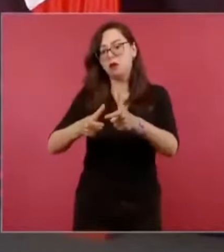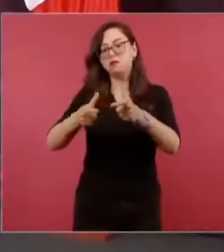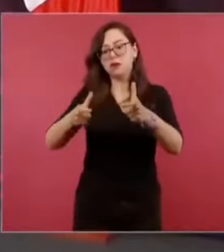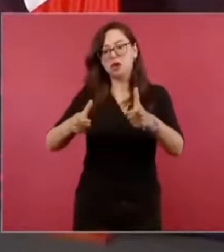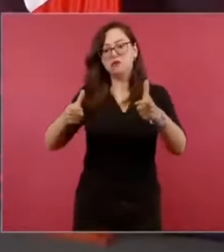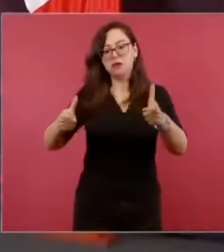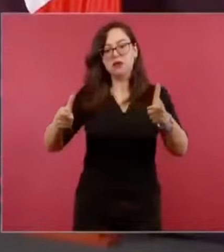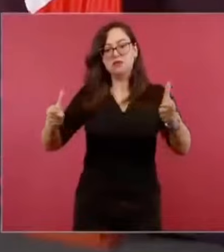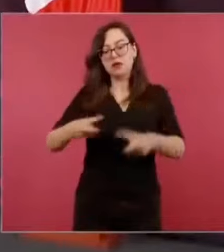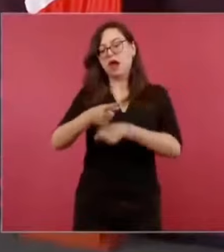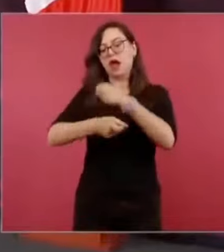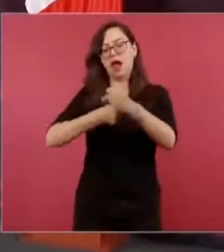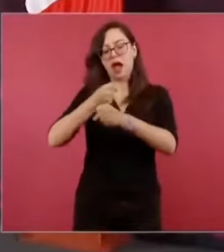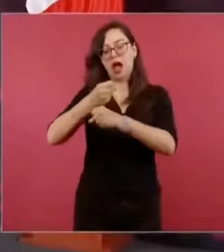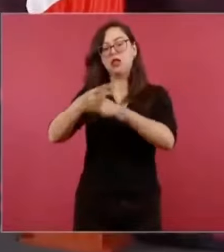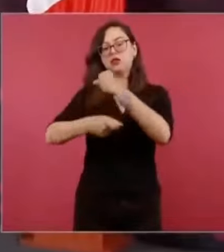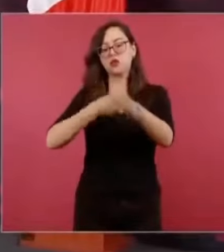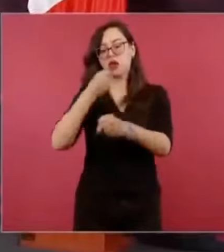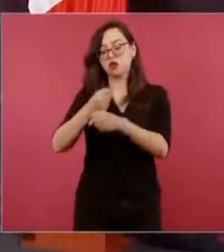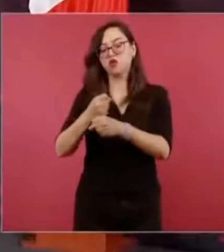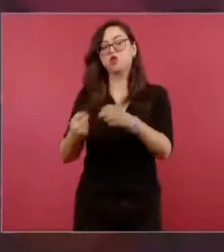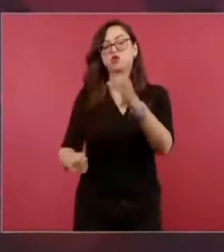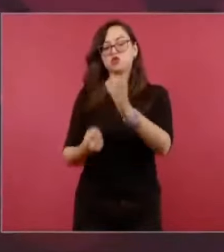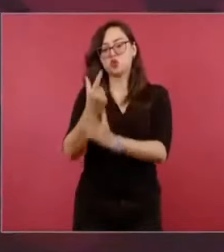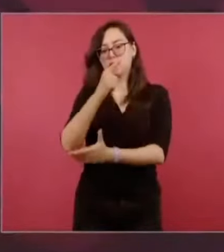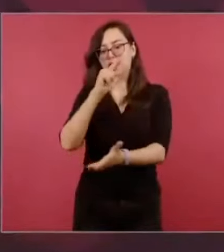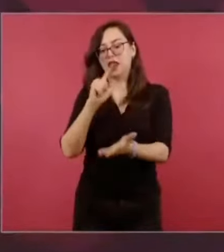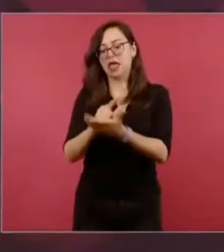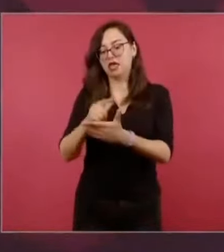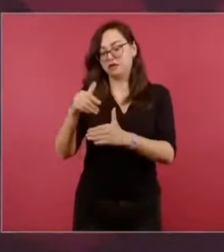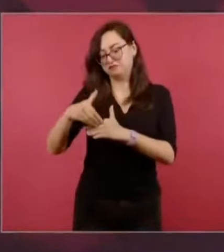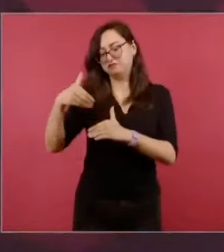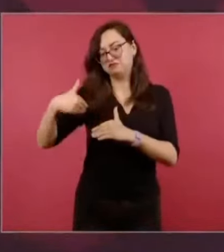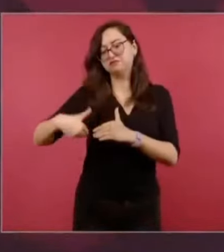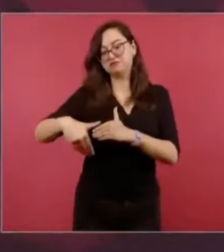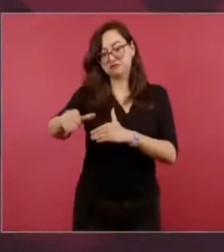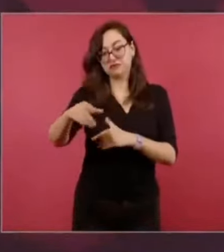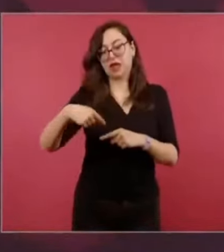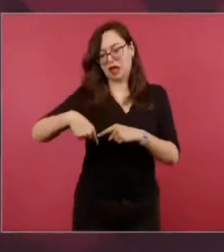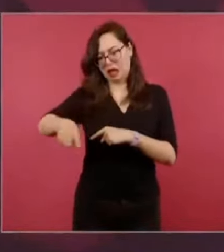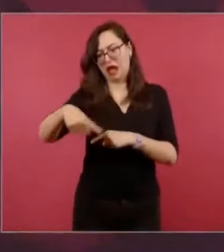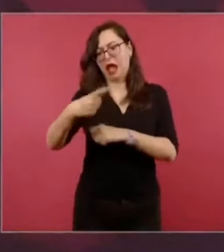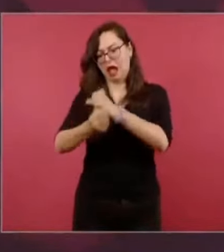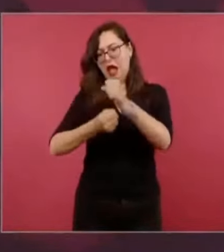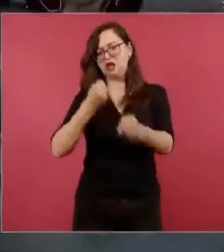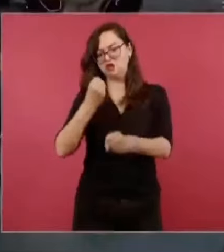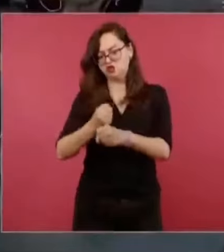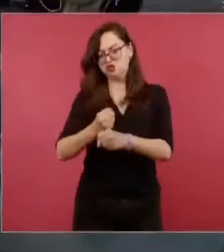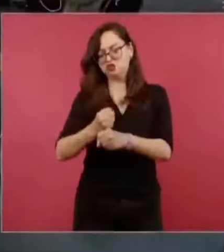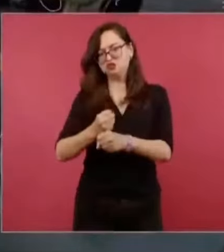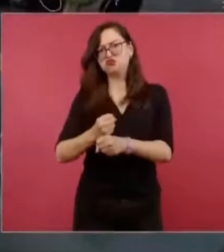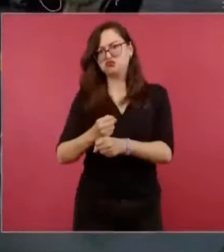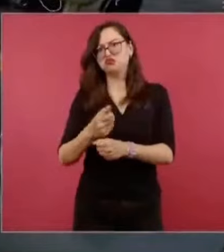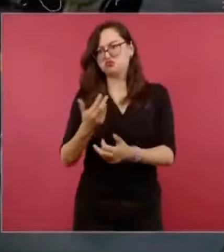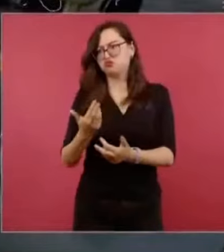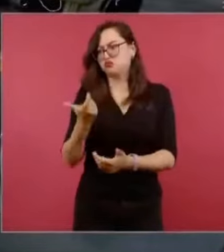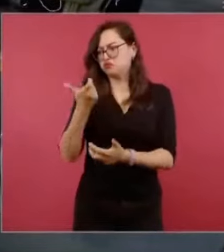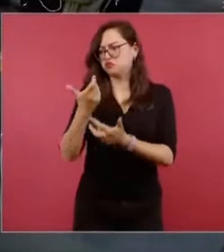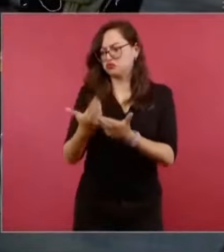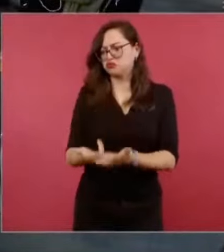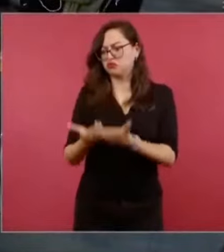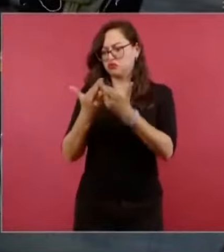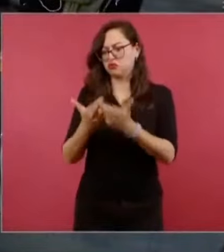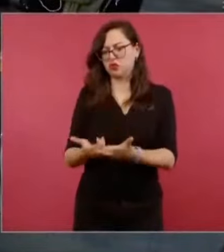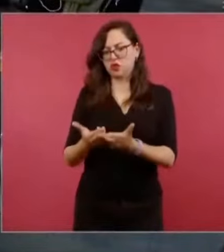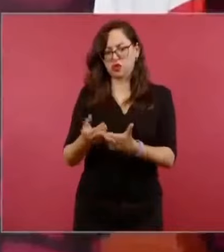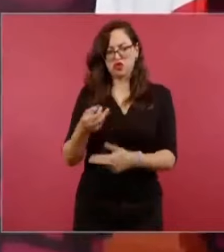ley hay lo suficiente para este año y para yo creo que para